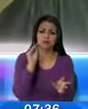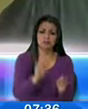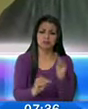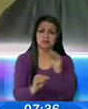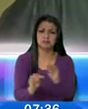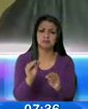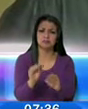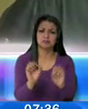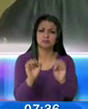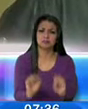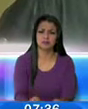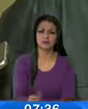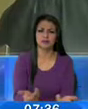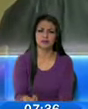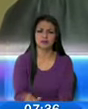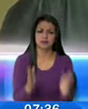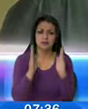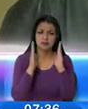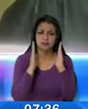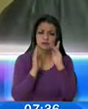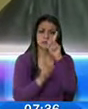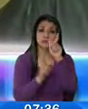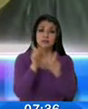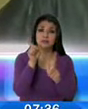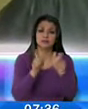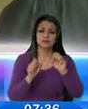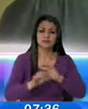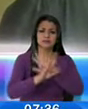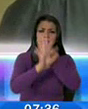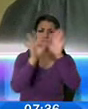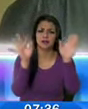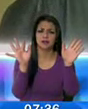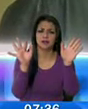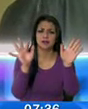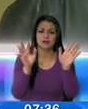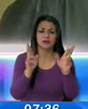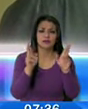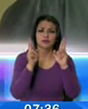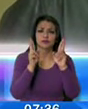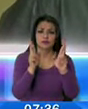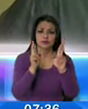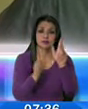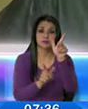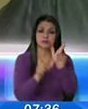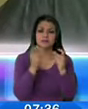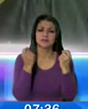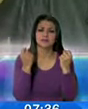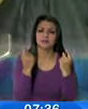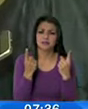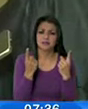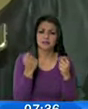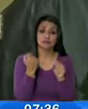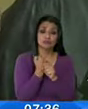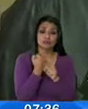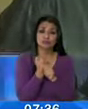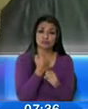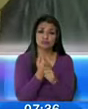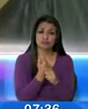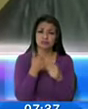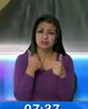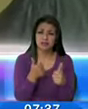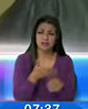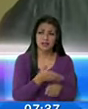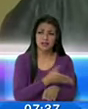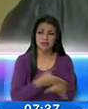que la gente esté absolutamente clara, de que la gente entienda que hemos trabajado, vuelvo a repetirles,